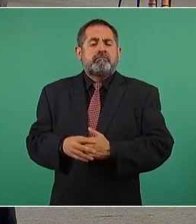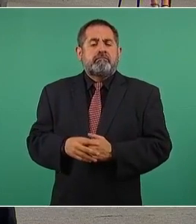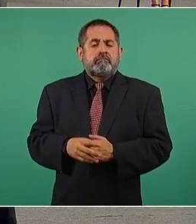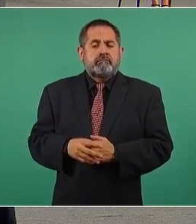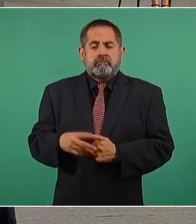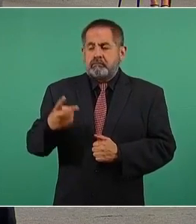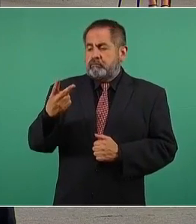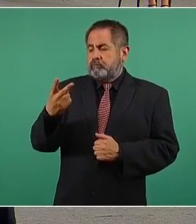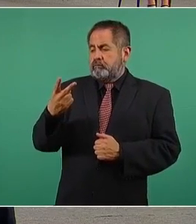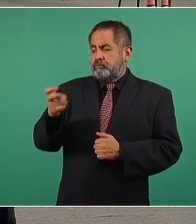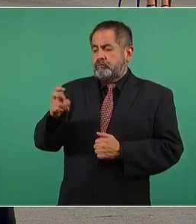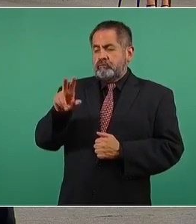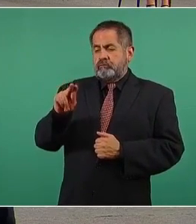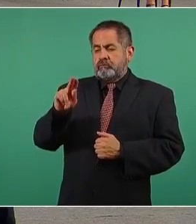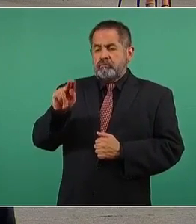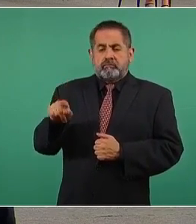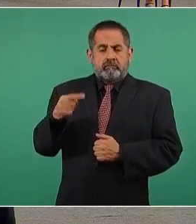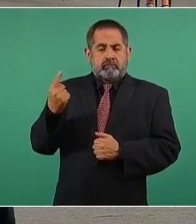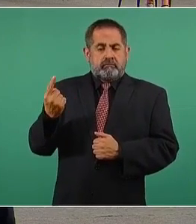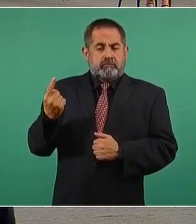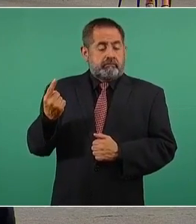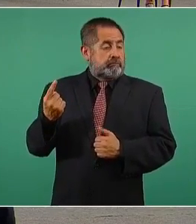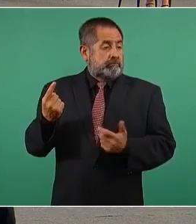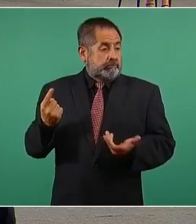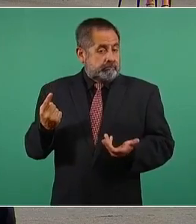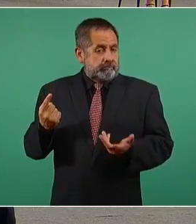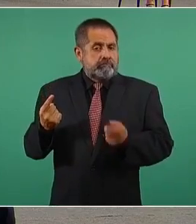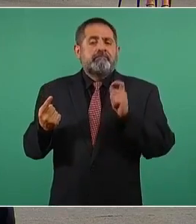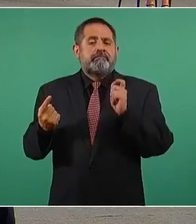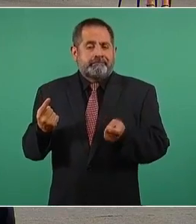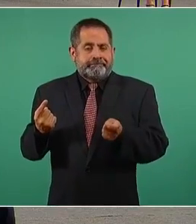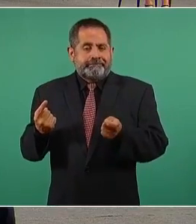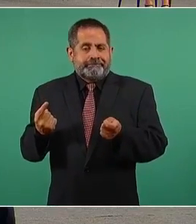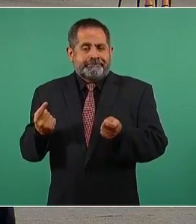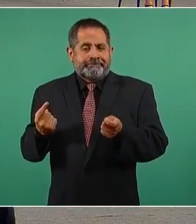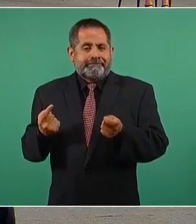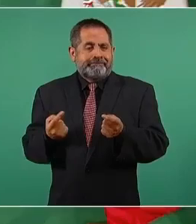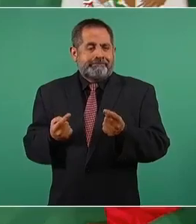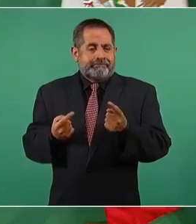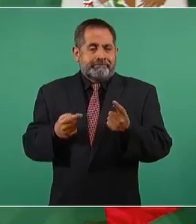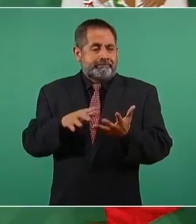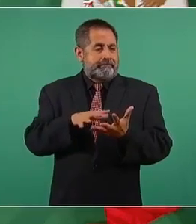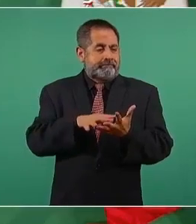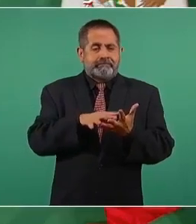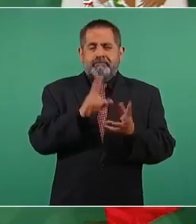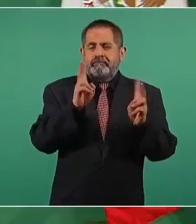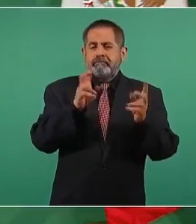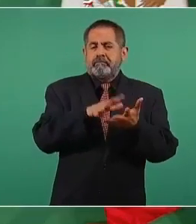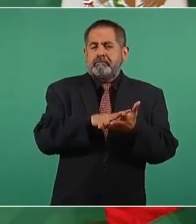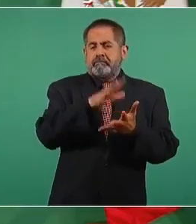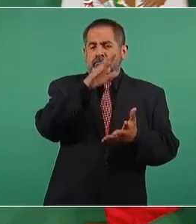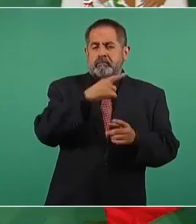281. Y se requiere para mayoría simple,